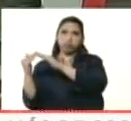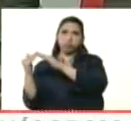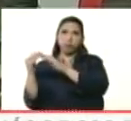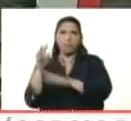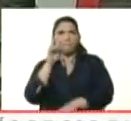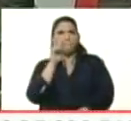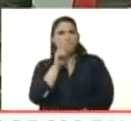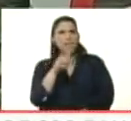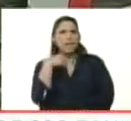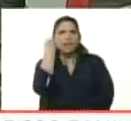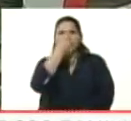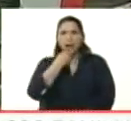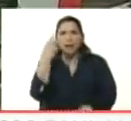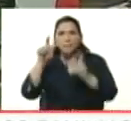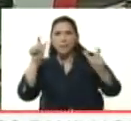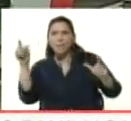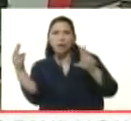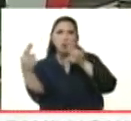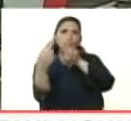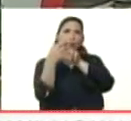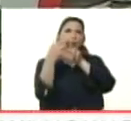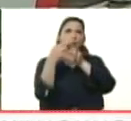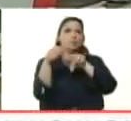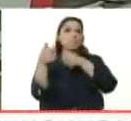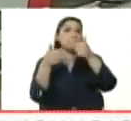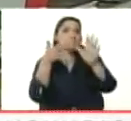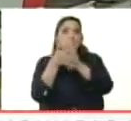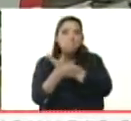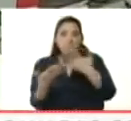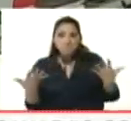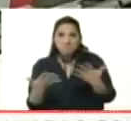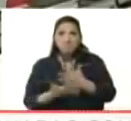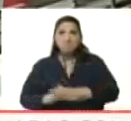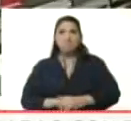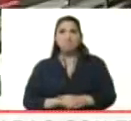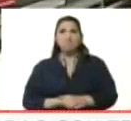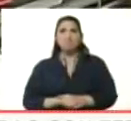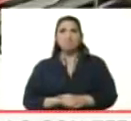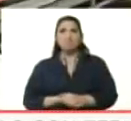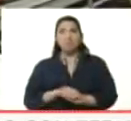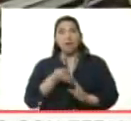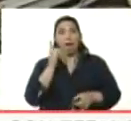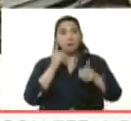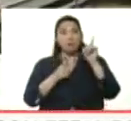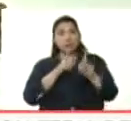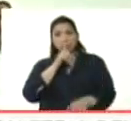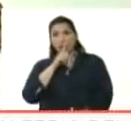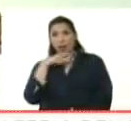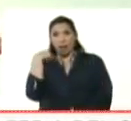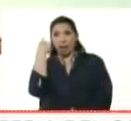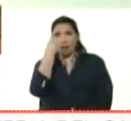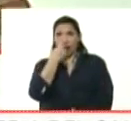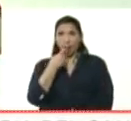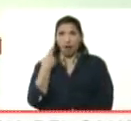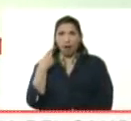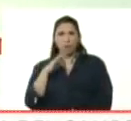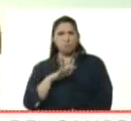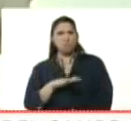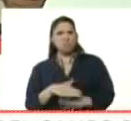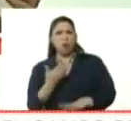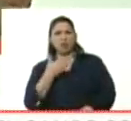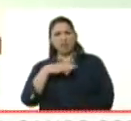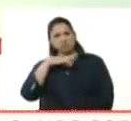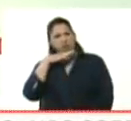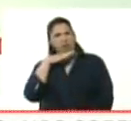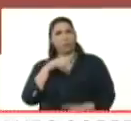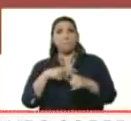gente, verle la cara a la gente y conocer caso por caso. A veces malas caras, porque está disgustada, porque está bravo,